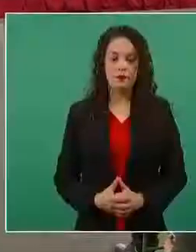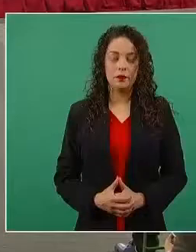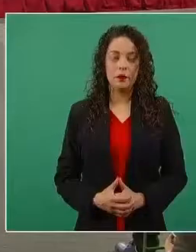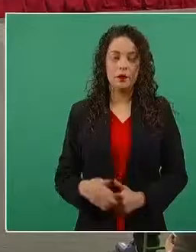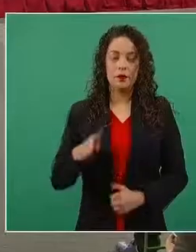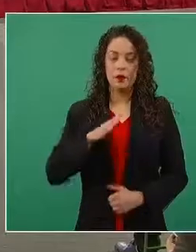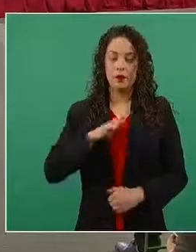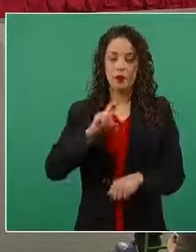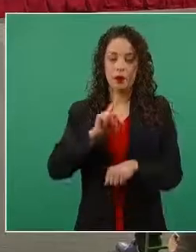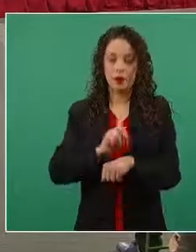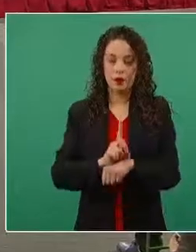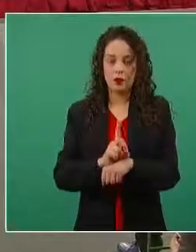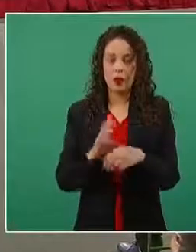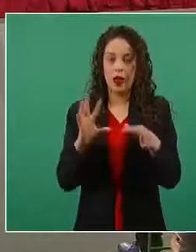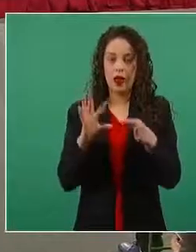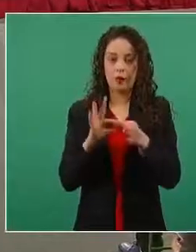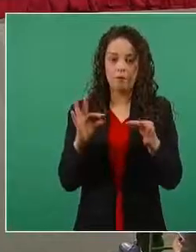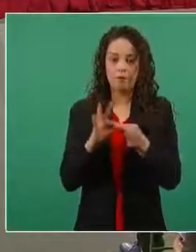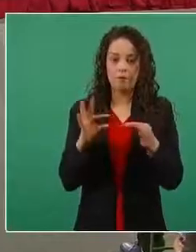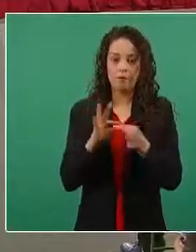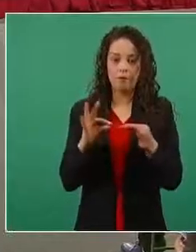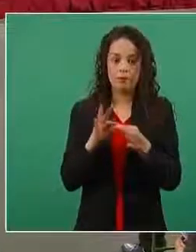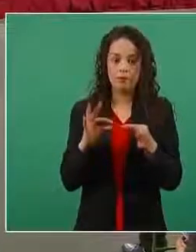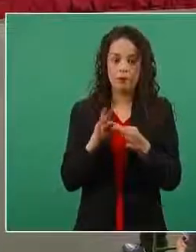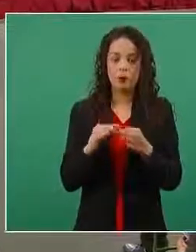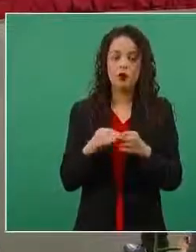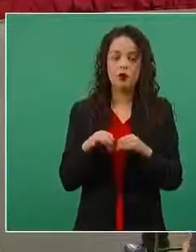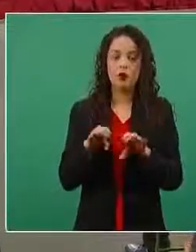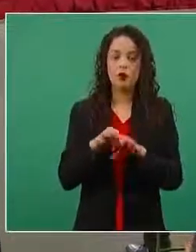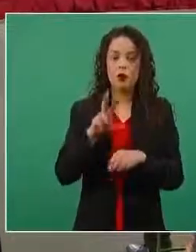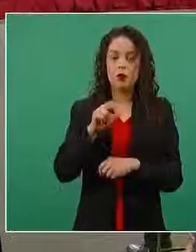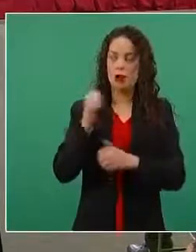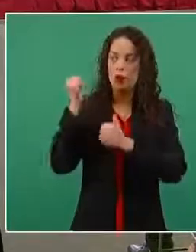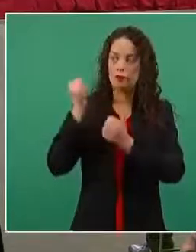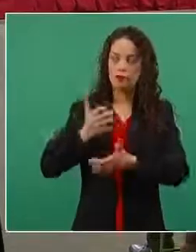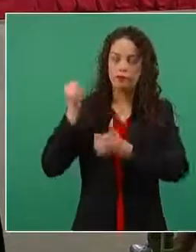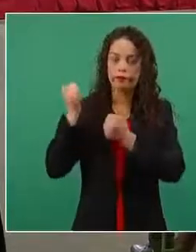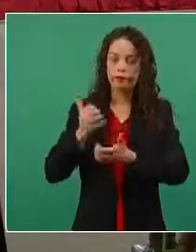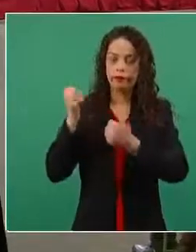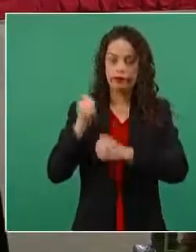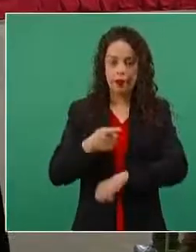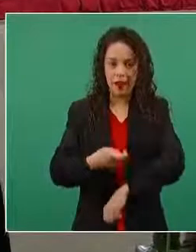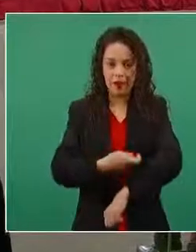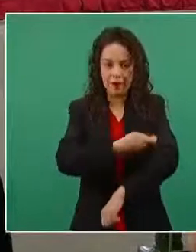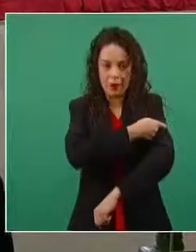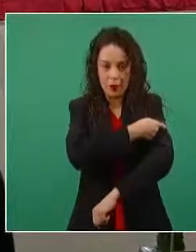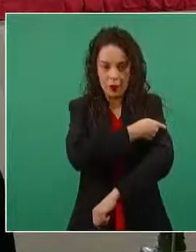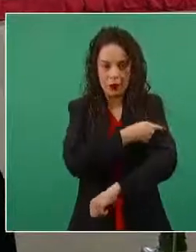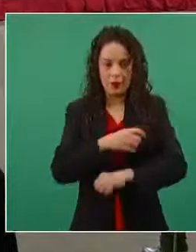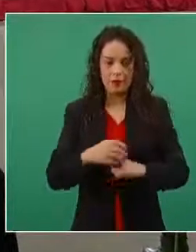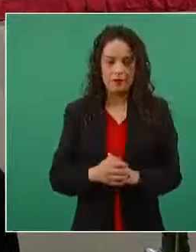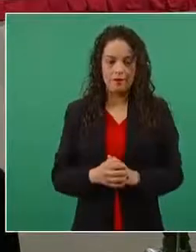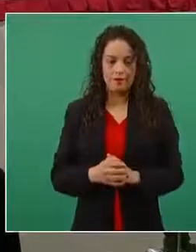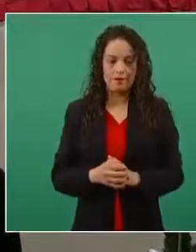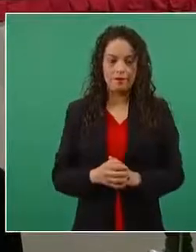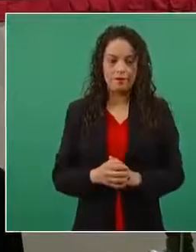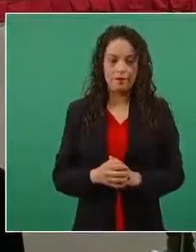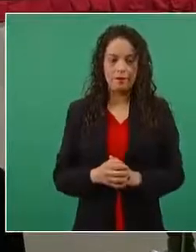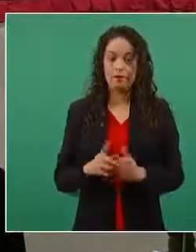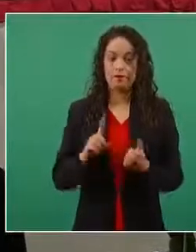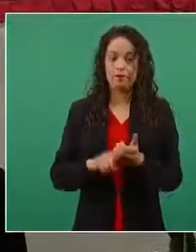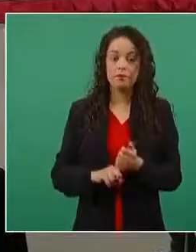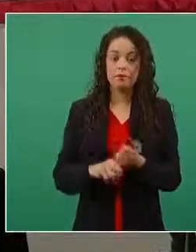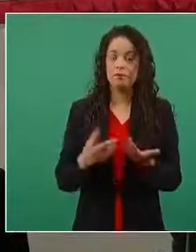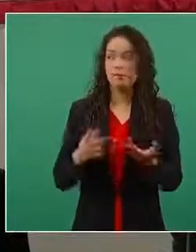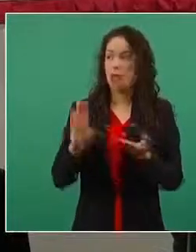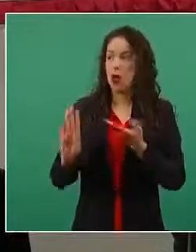estrategia para el abastecimiento, vacunación en el mundo, en donde está el